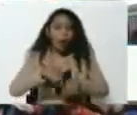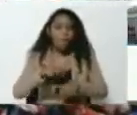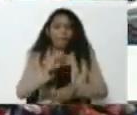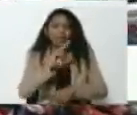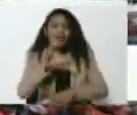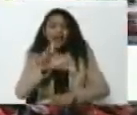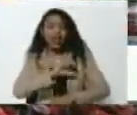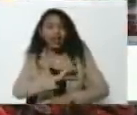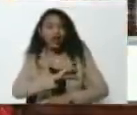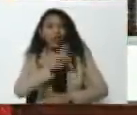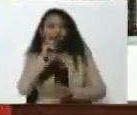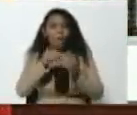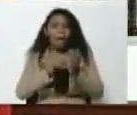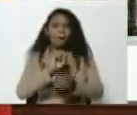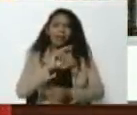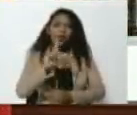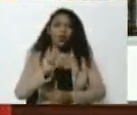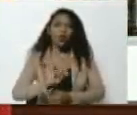enero 2021,